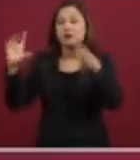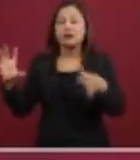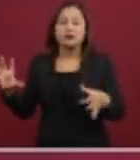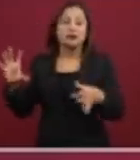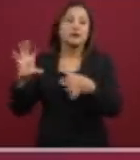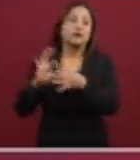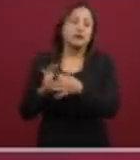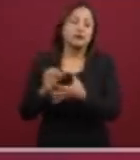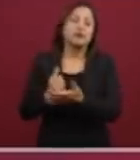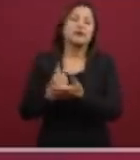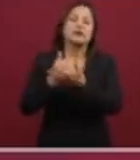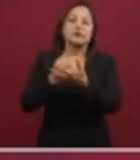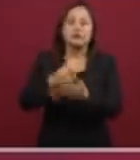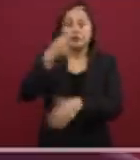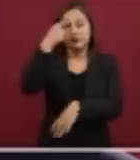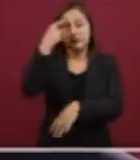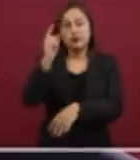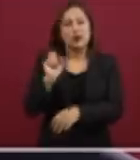especiales,